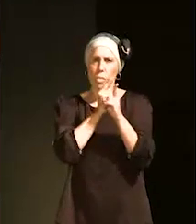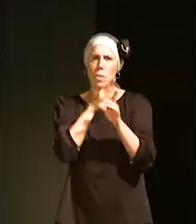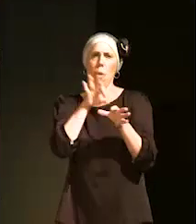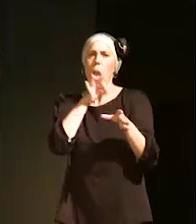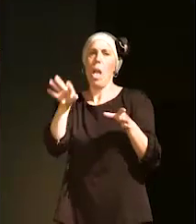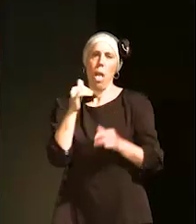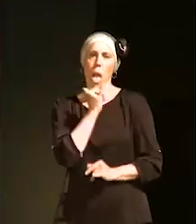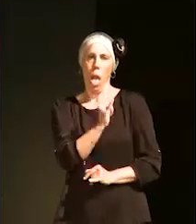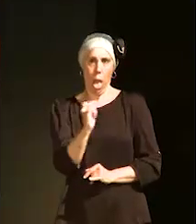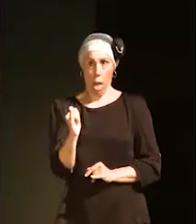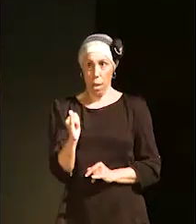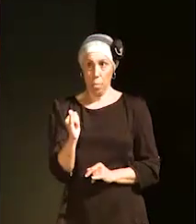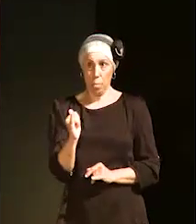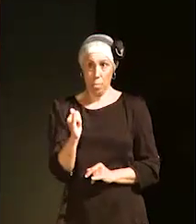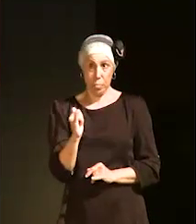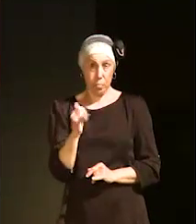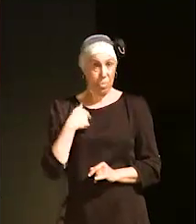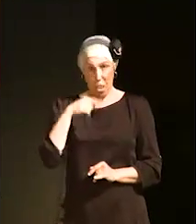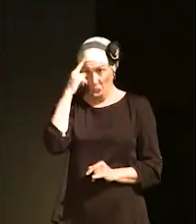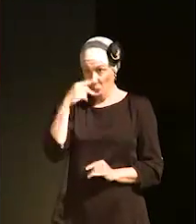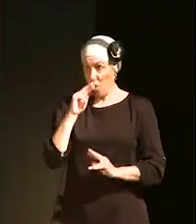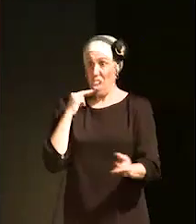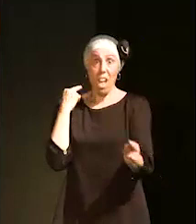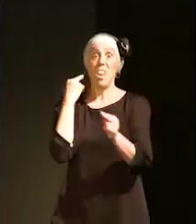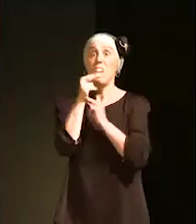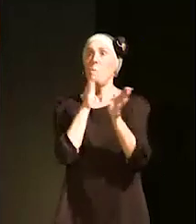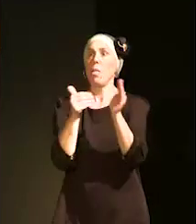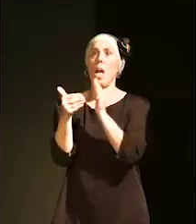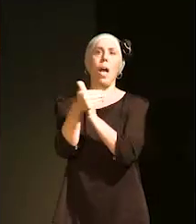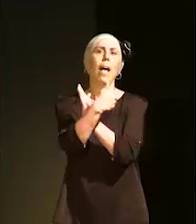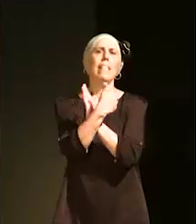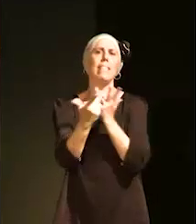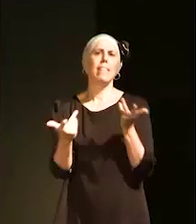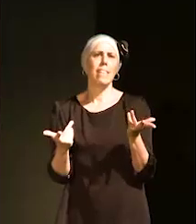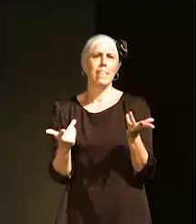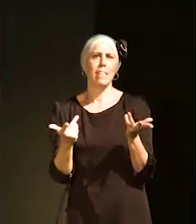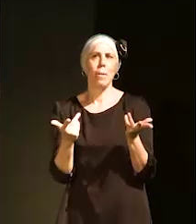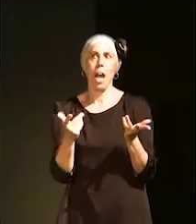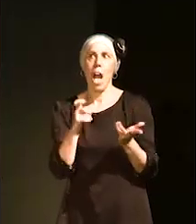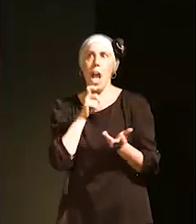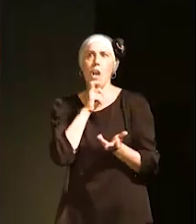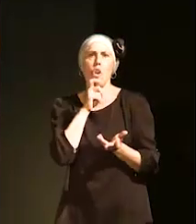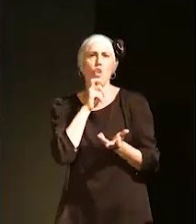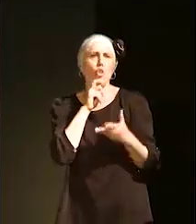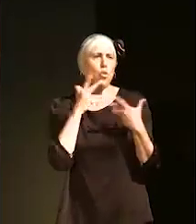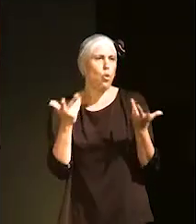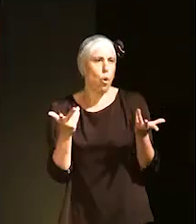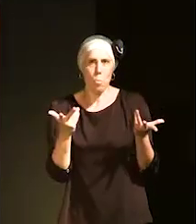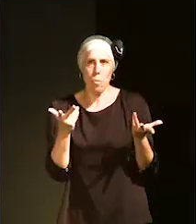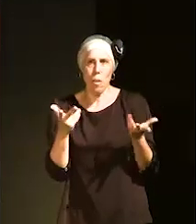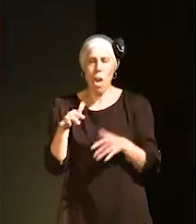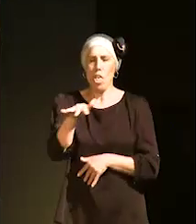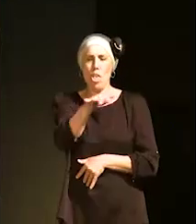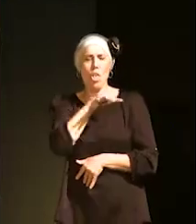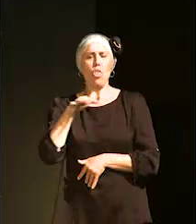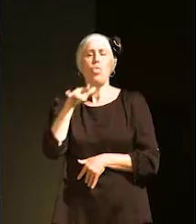que la respuesta alternativa ha venido de los lugares en donde la necesidad es mayor